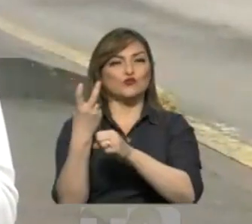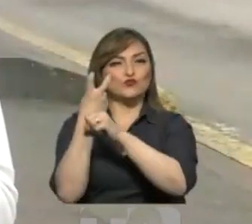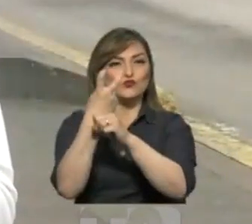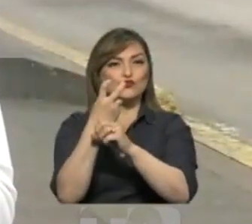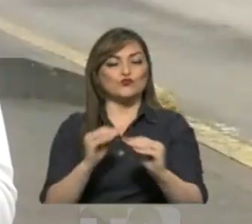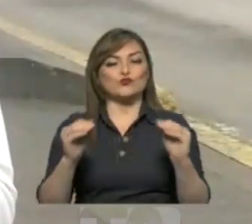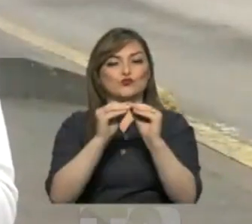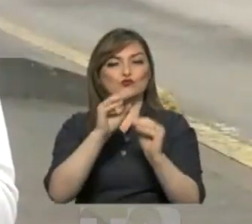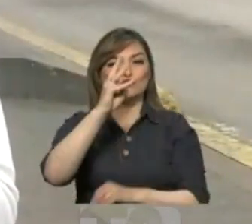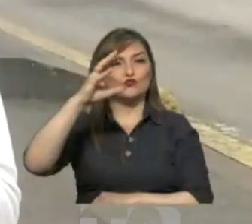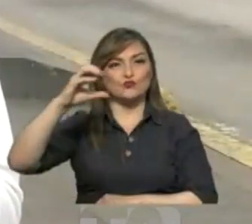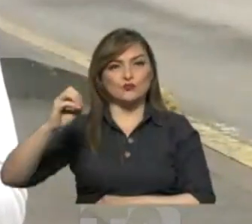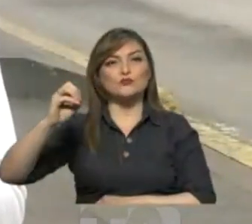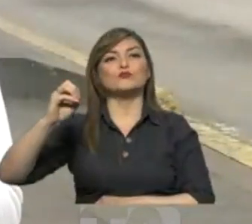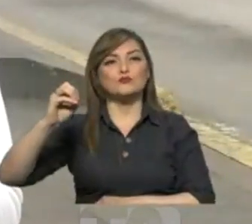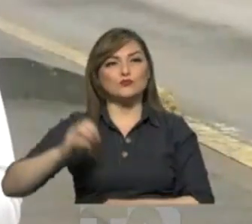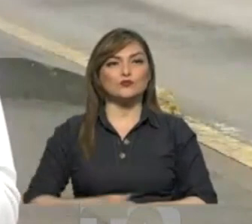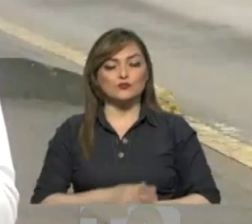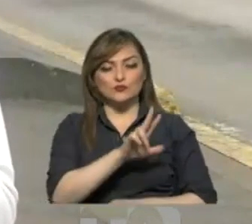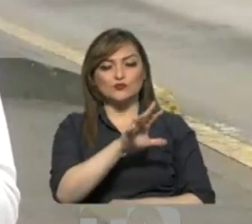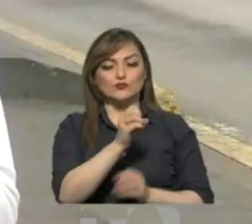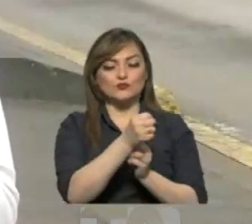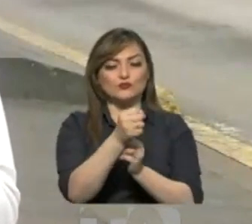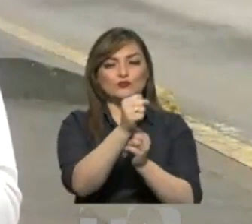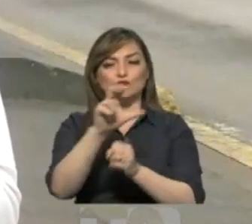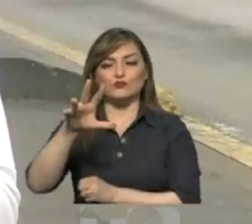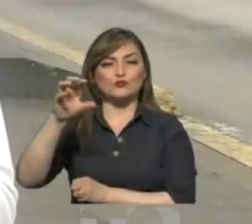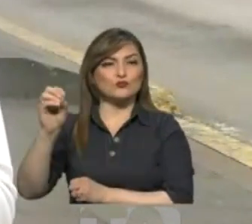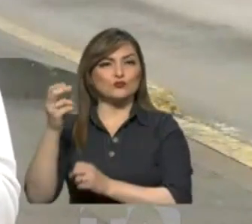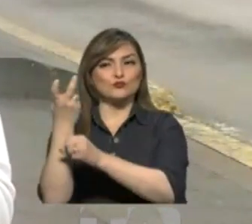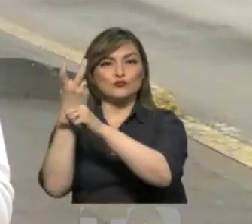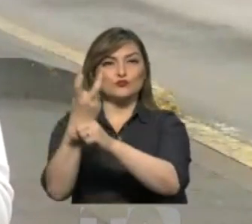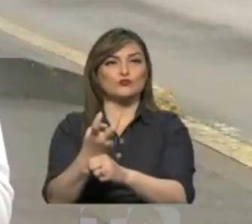60 unidades de transporte municipal, 30 de Ecovía y 30 de